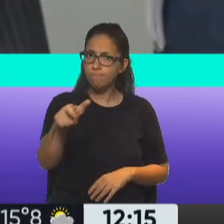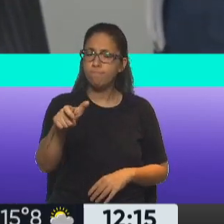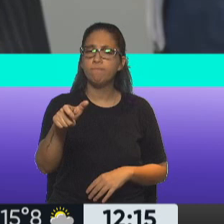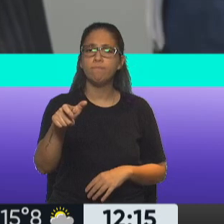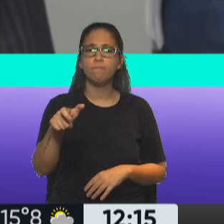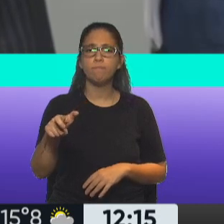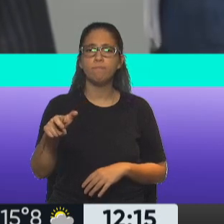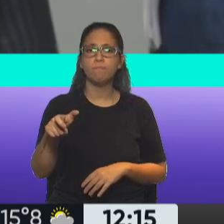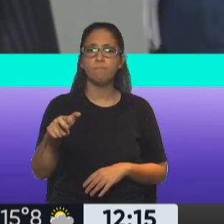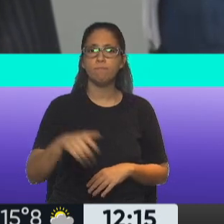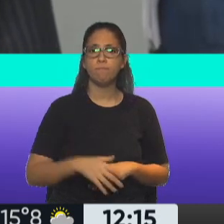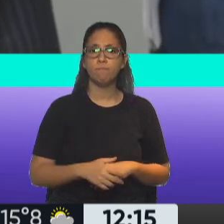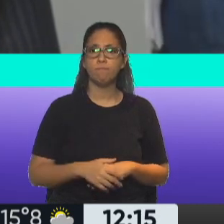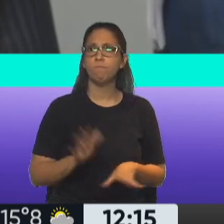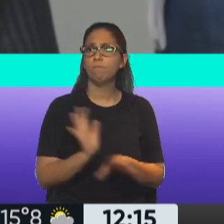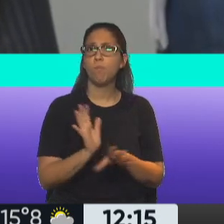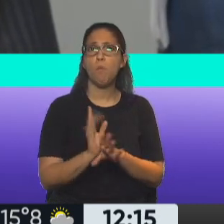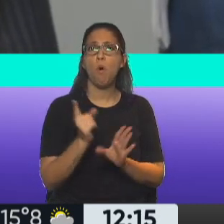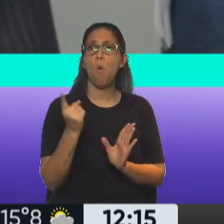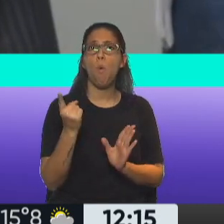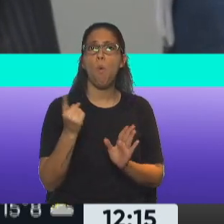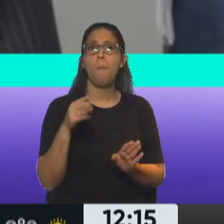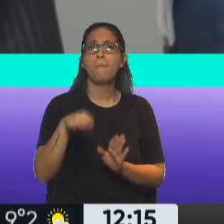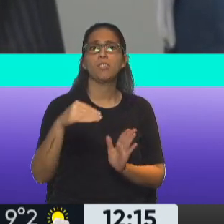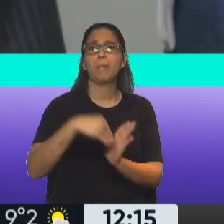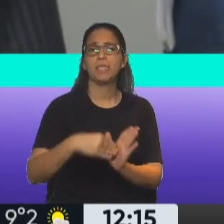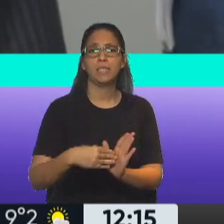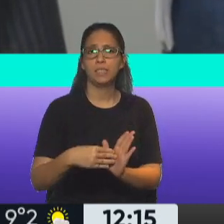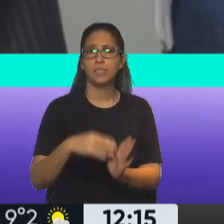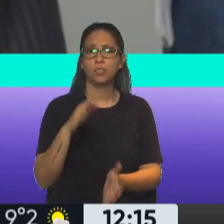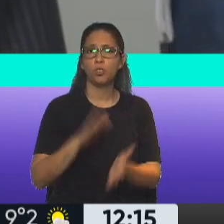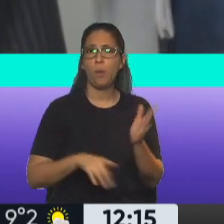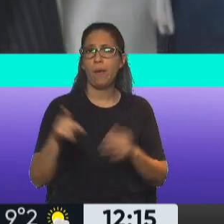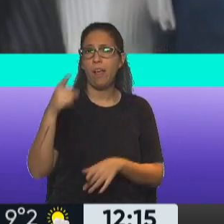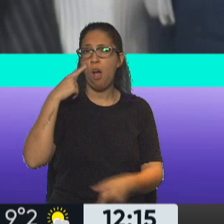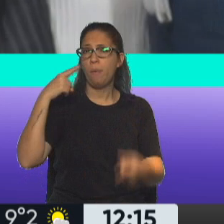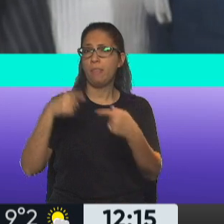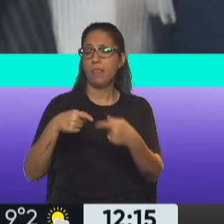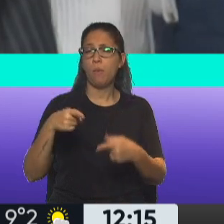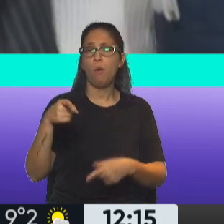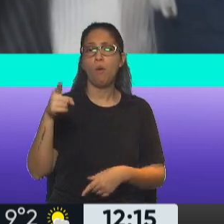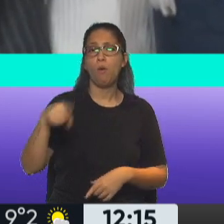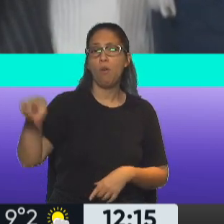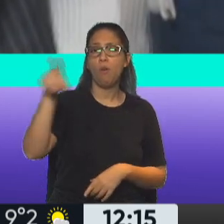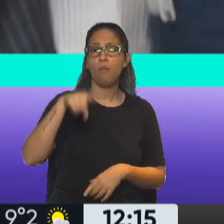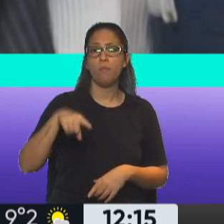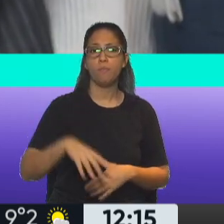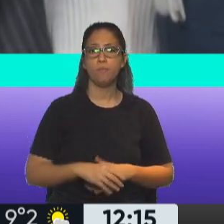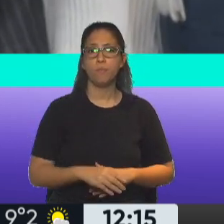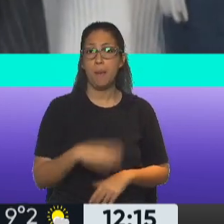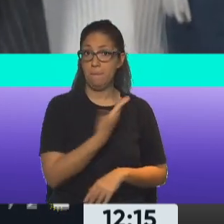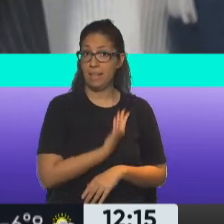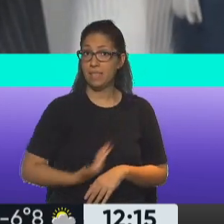deseo que viene, es un capítulo más de esta intención del presidente de